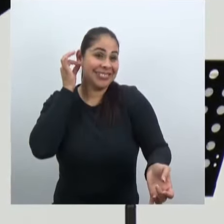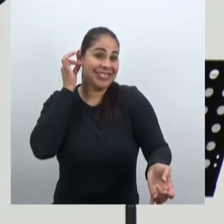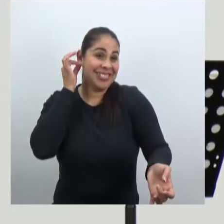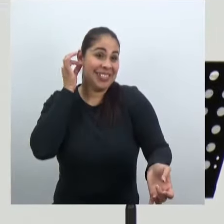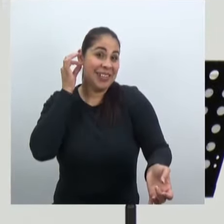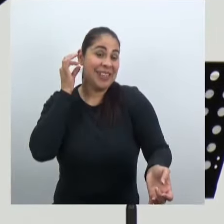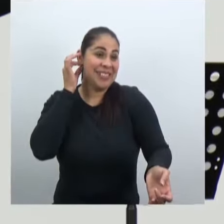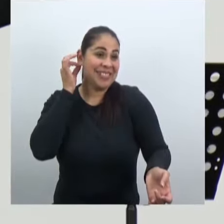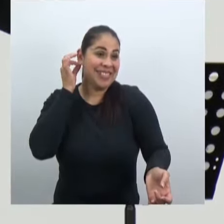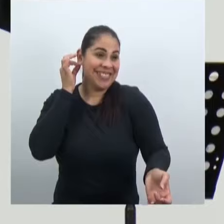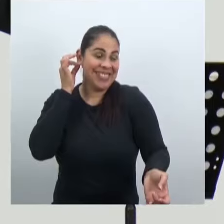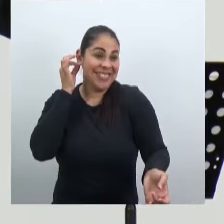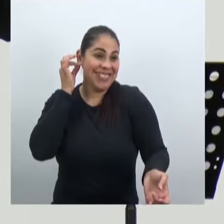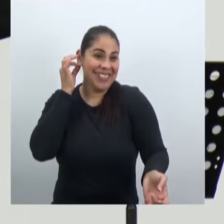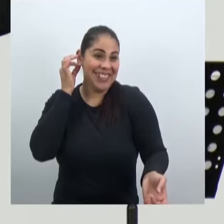Vengo a salvarte, tranquilo, ¿no?